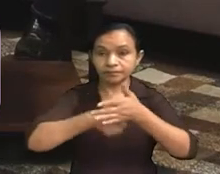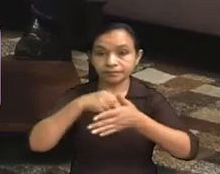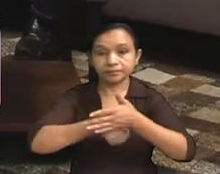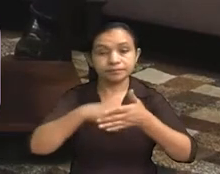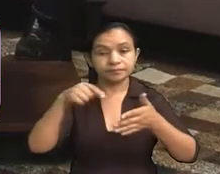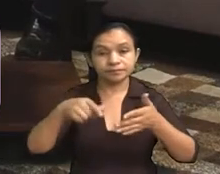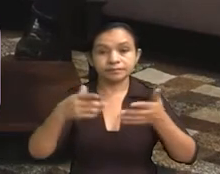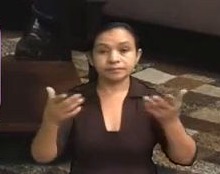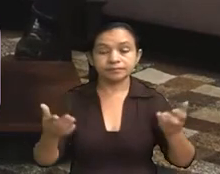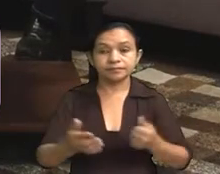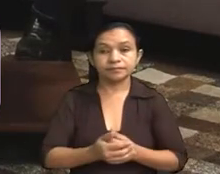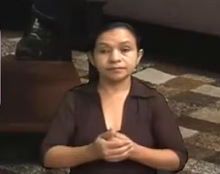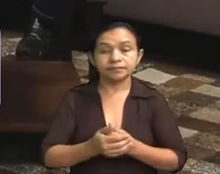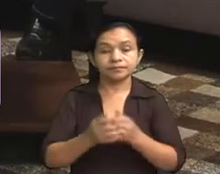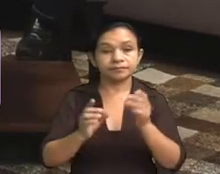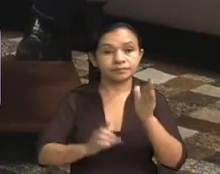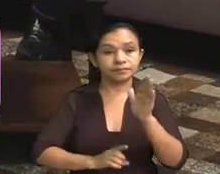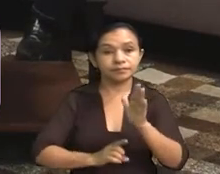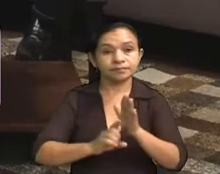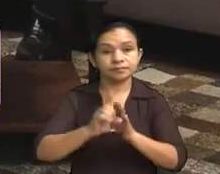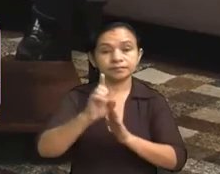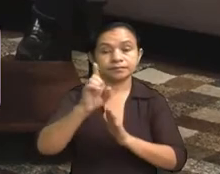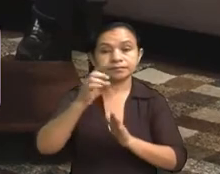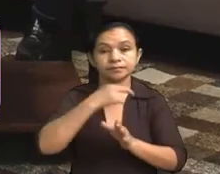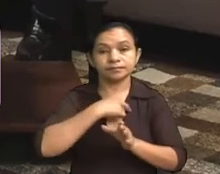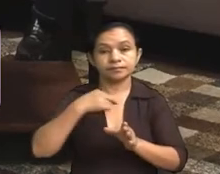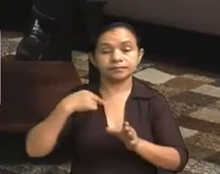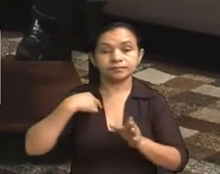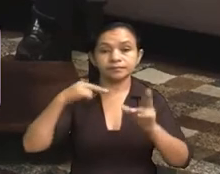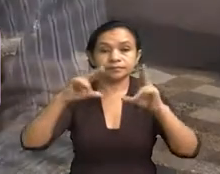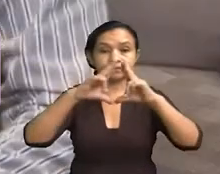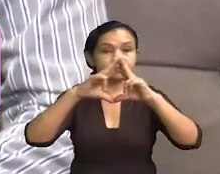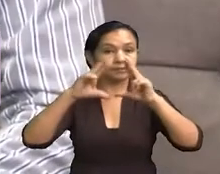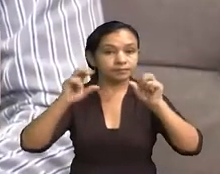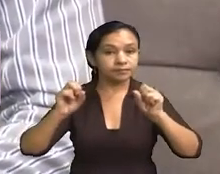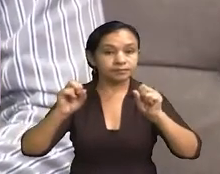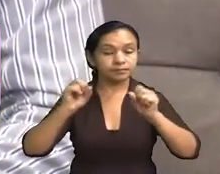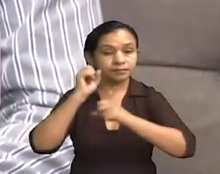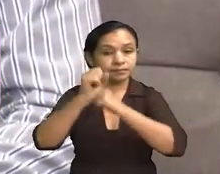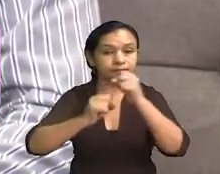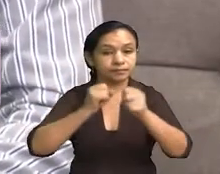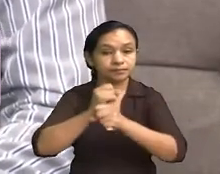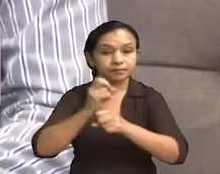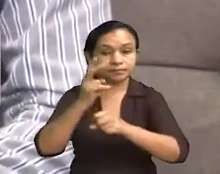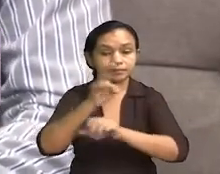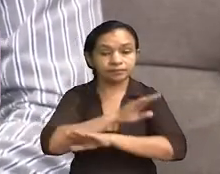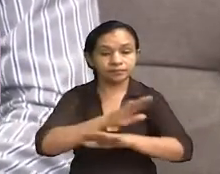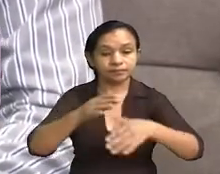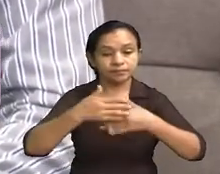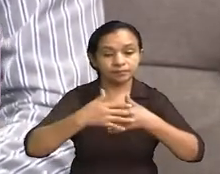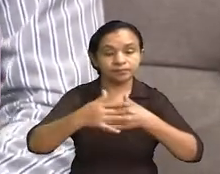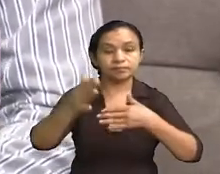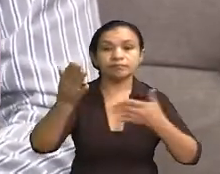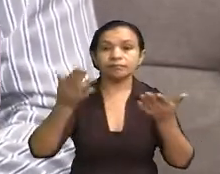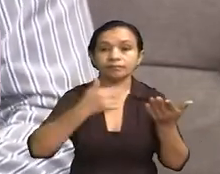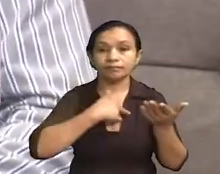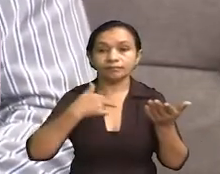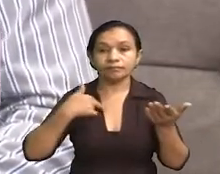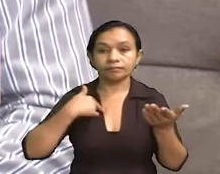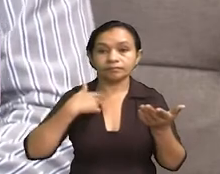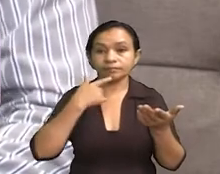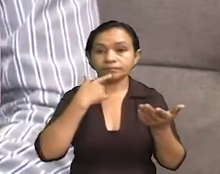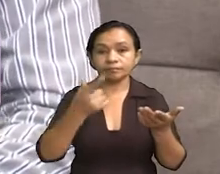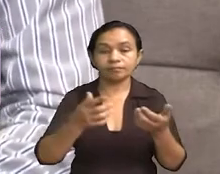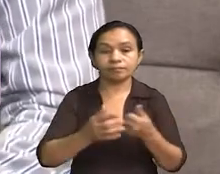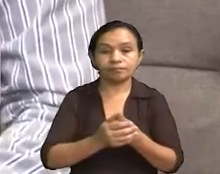de este desarrollo que viene realizando nuestro país en los últimos 2 años. Por eso te puse como punto de